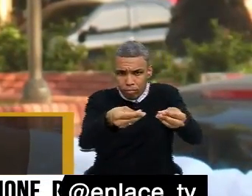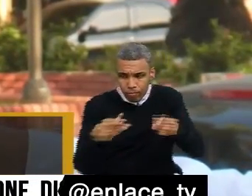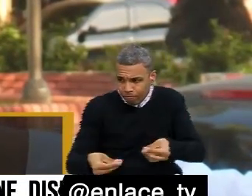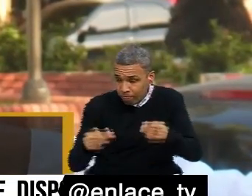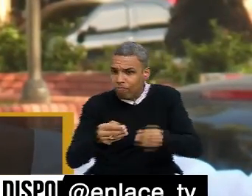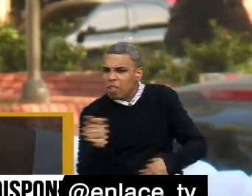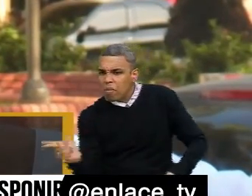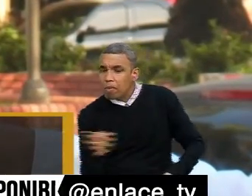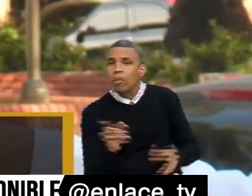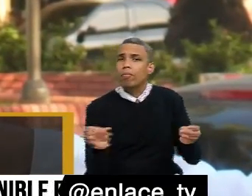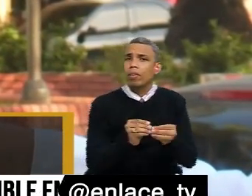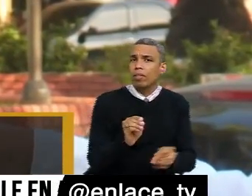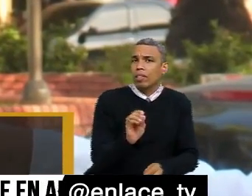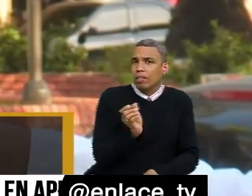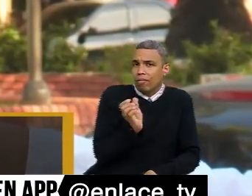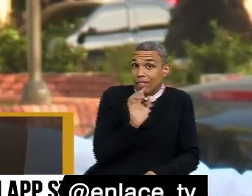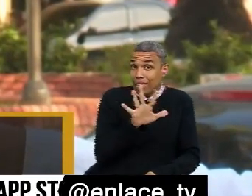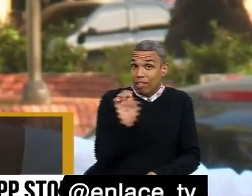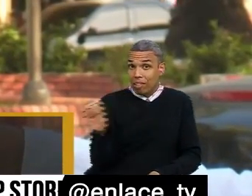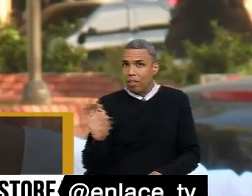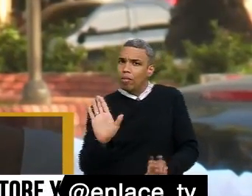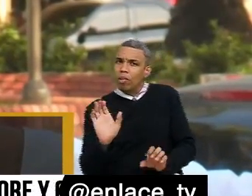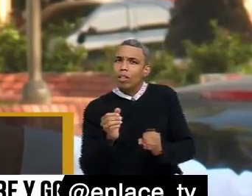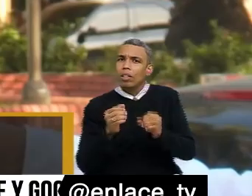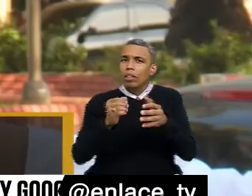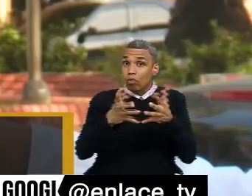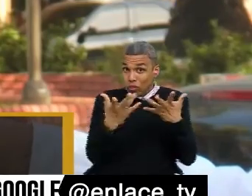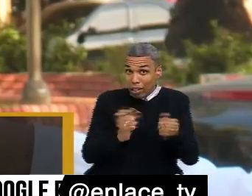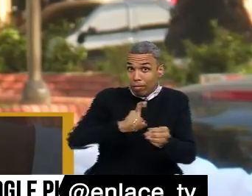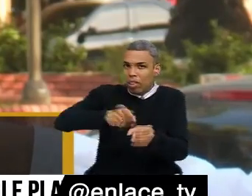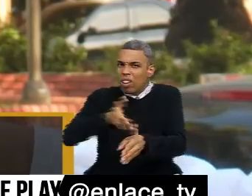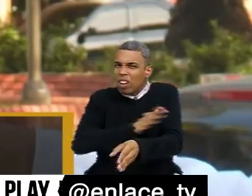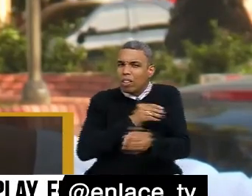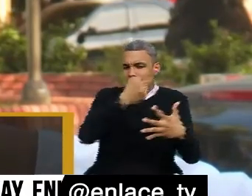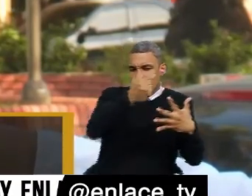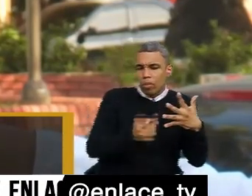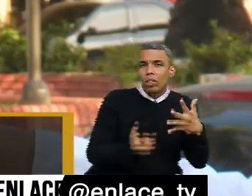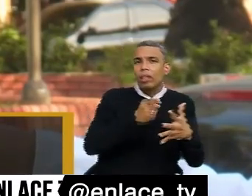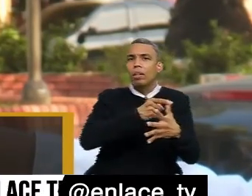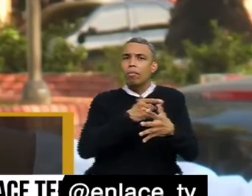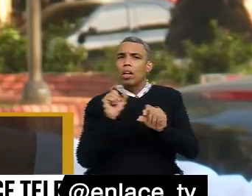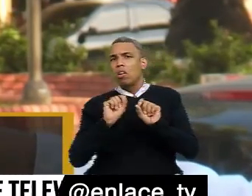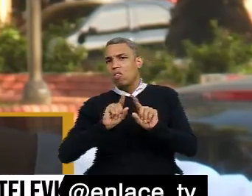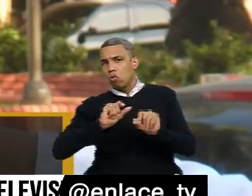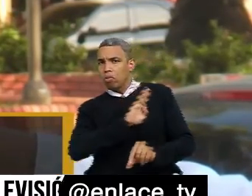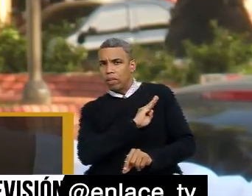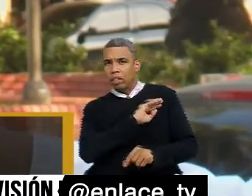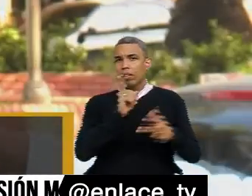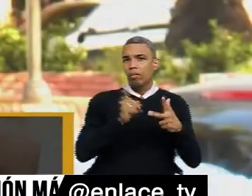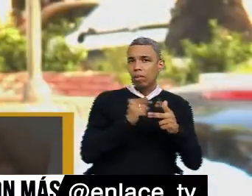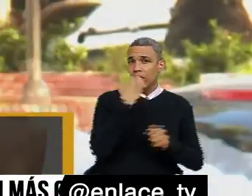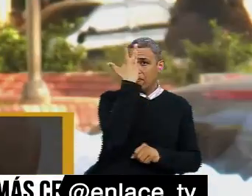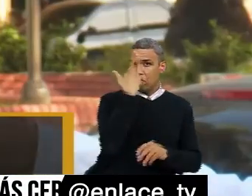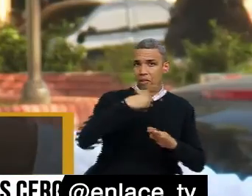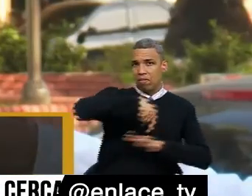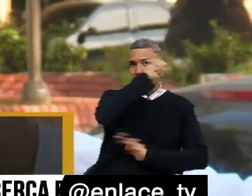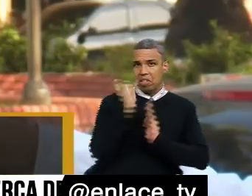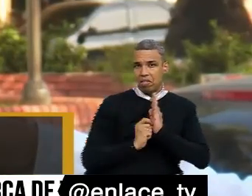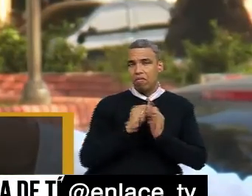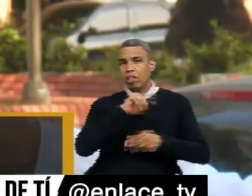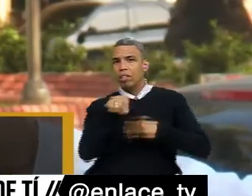grado 11, haber realizado las pruebas tipo IFES y tener el SISBEN nivel 1, 2 y 3. Sí,